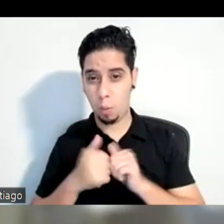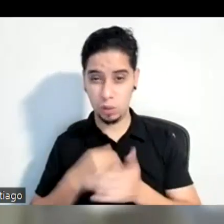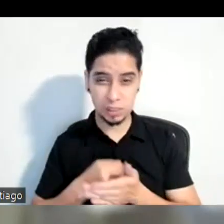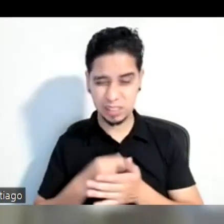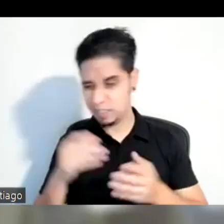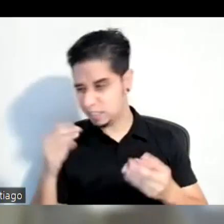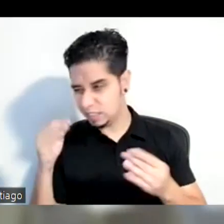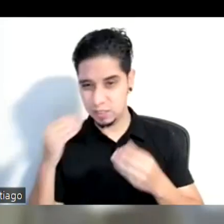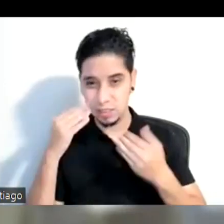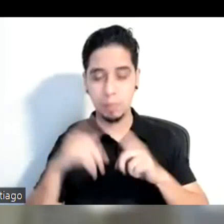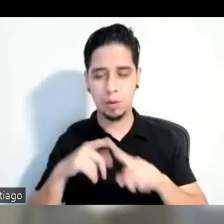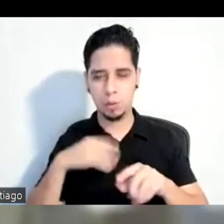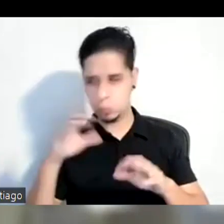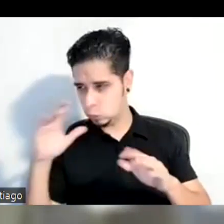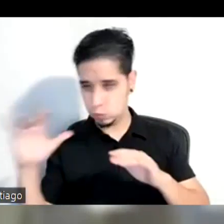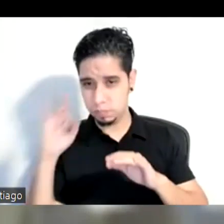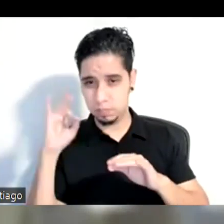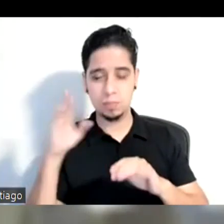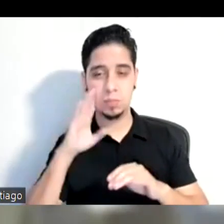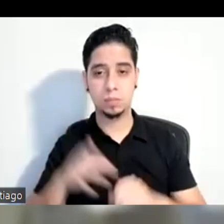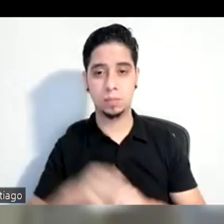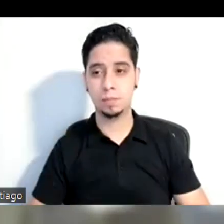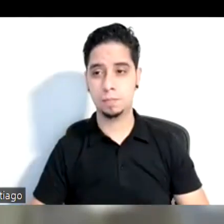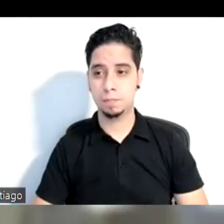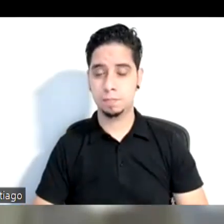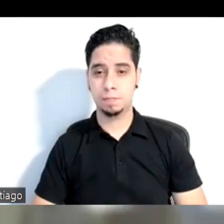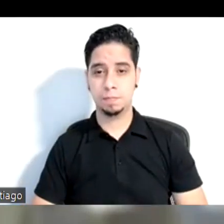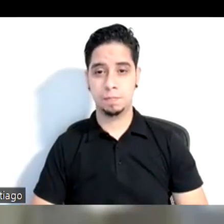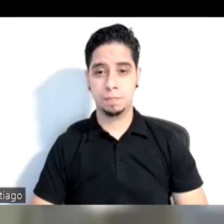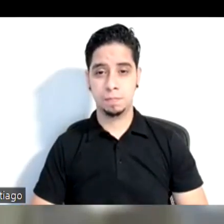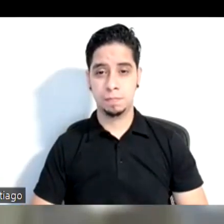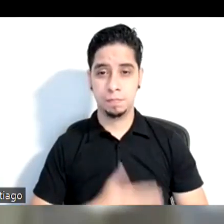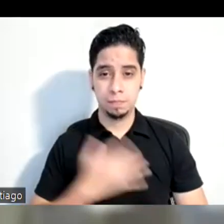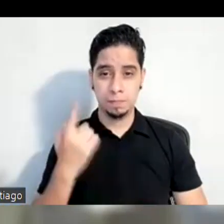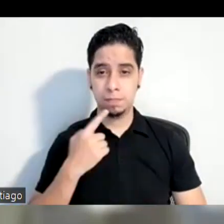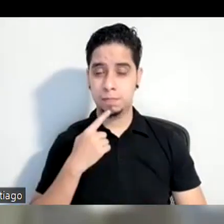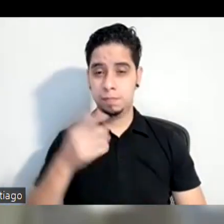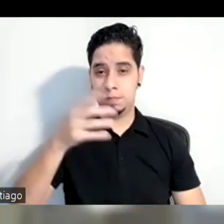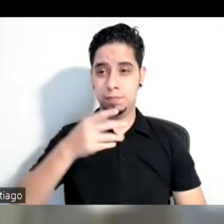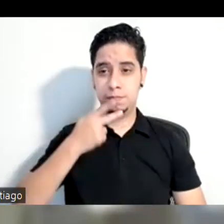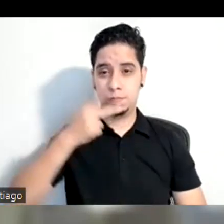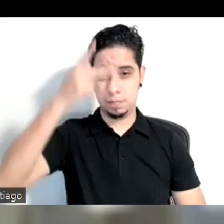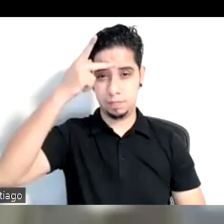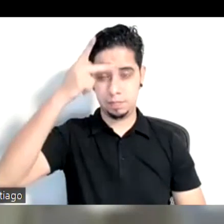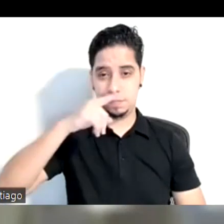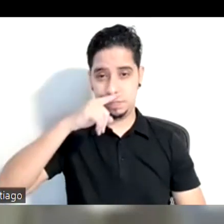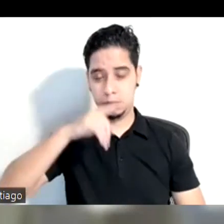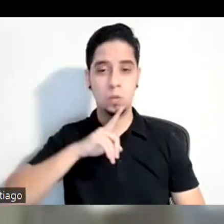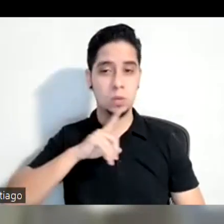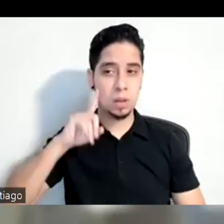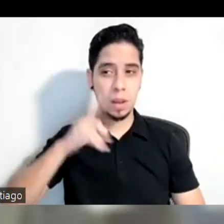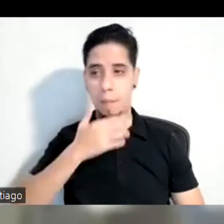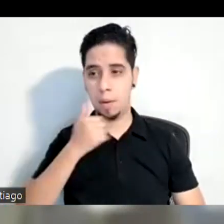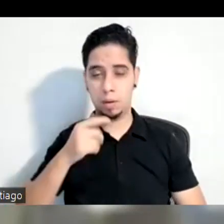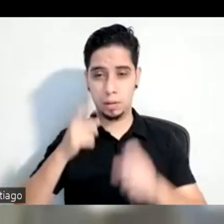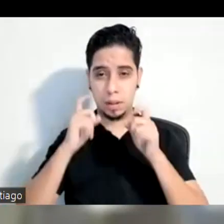busco. Pero mira, yo siempre le digo a los padres de niños solos que el mejor regalo de Navidad que le pueden dar a